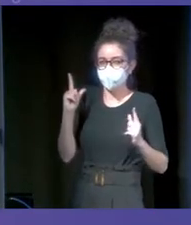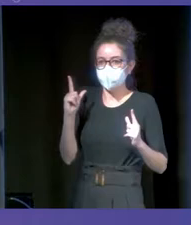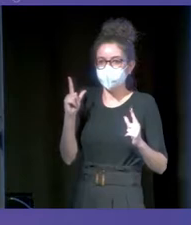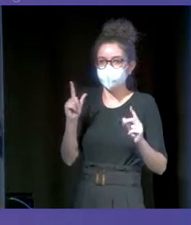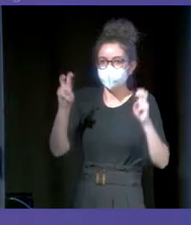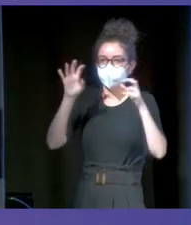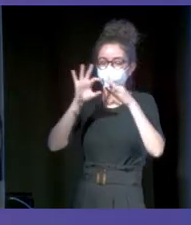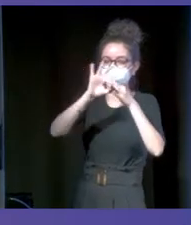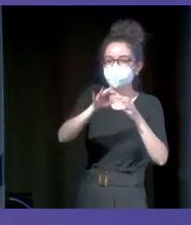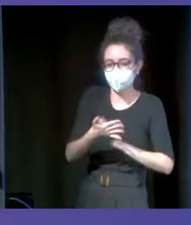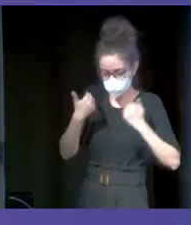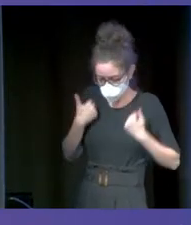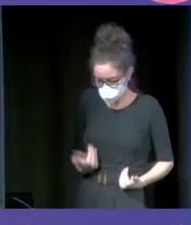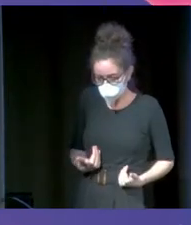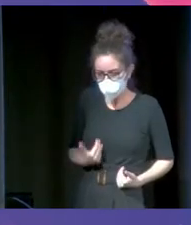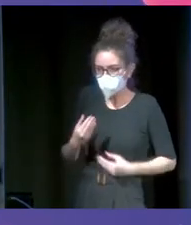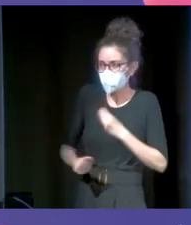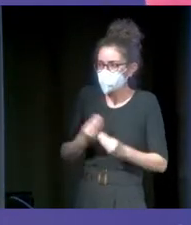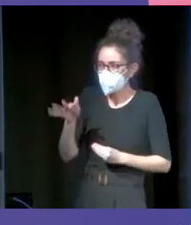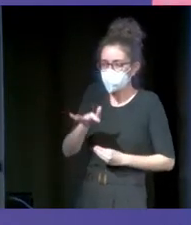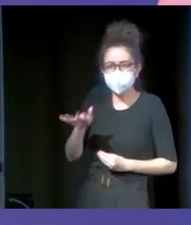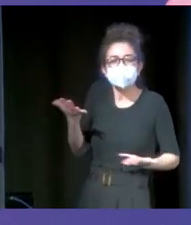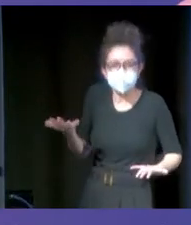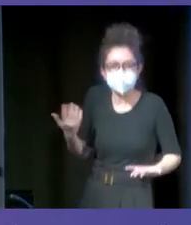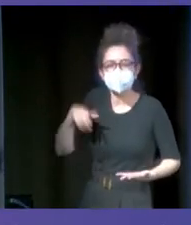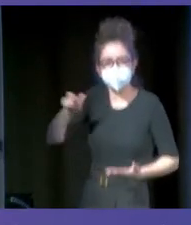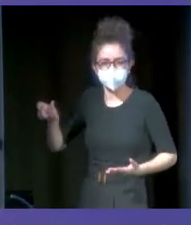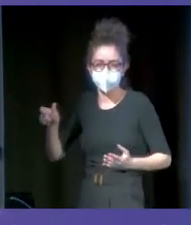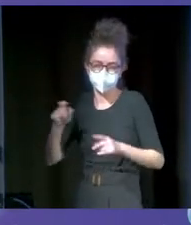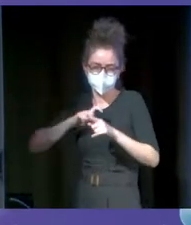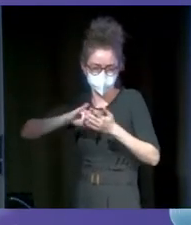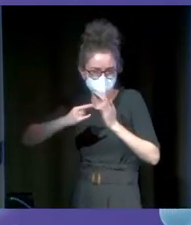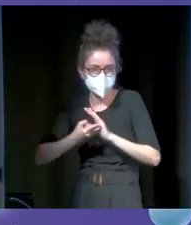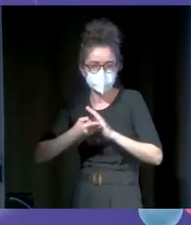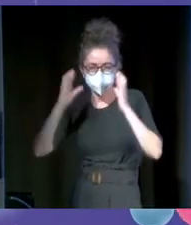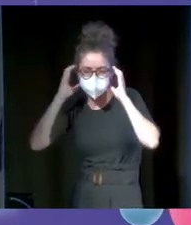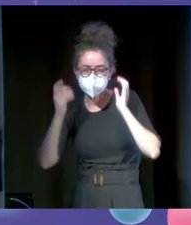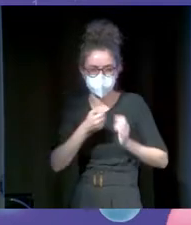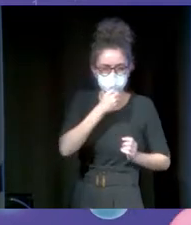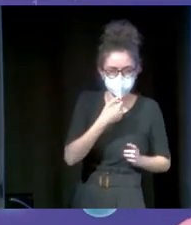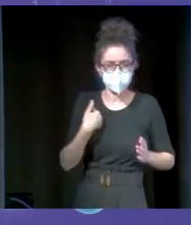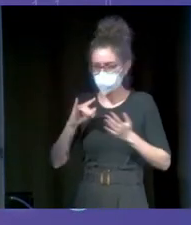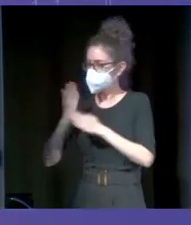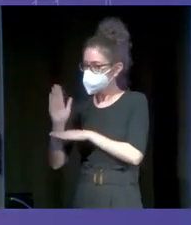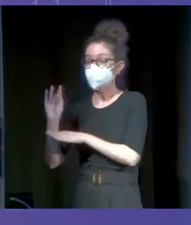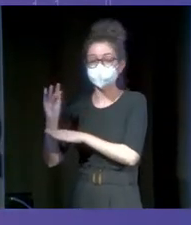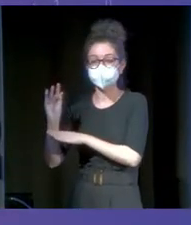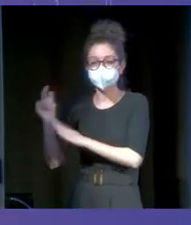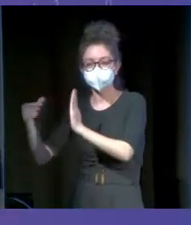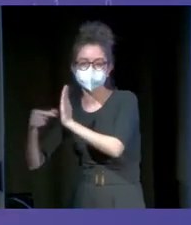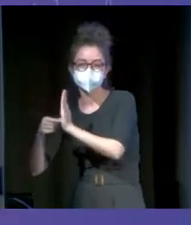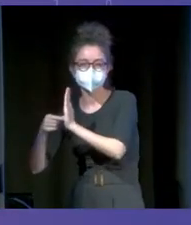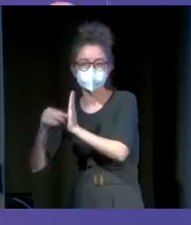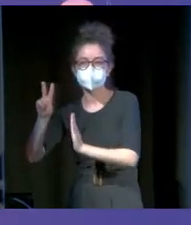¿Qué hace un chico como yo en un sitio como este? He llegado aquí atrás, he estado los técnicos de sonido, majísimos, me han puesto el micro, y me han dicho, David, ¿tiene la presentación? Y digo, sí, la tengo en este USB.